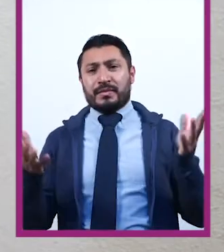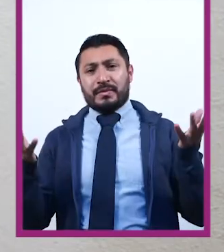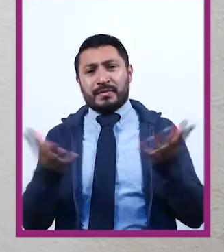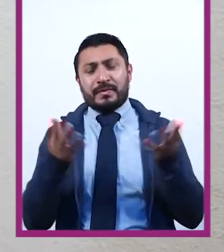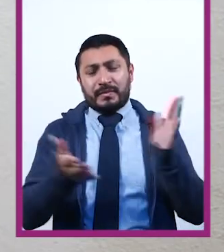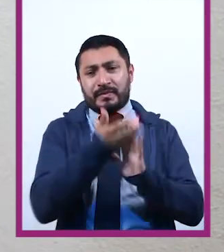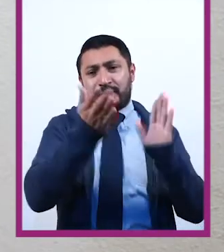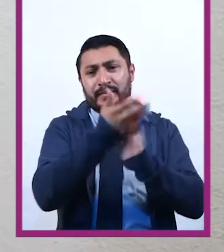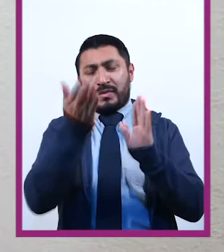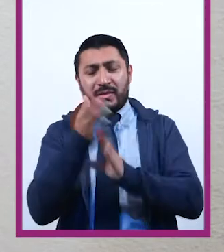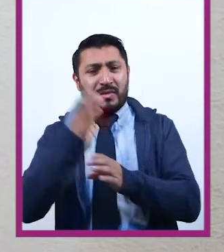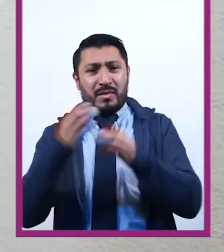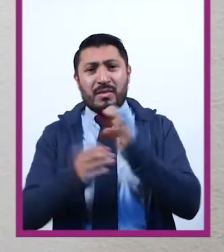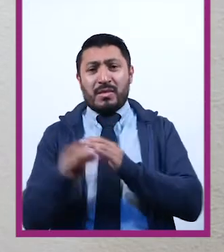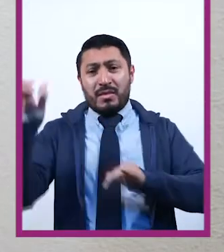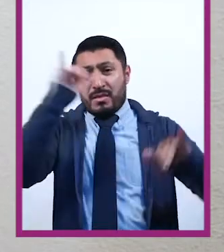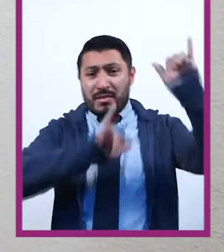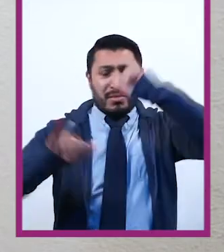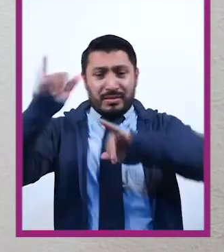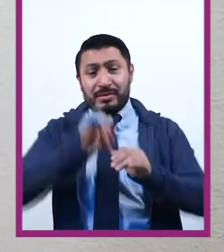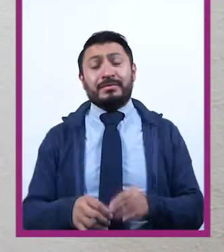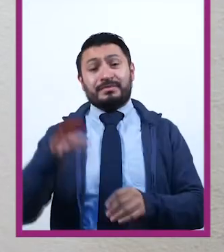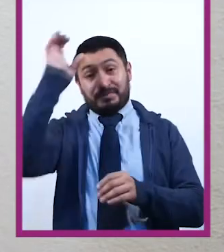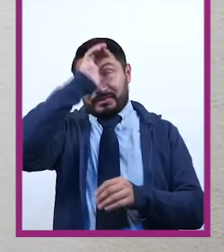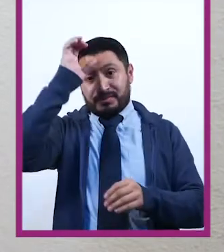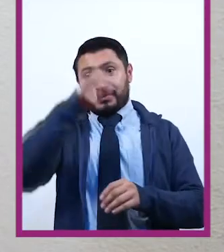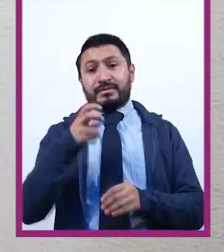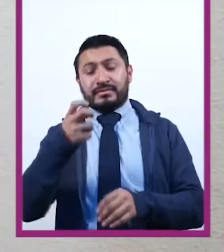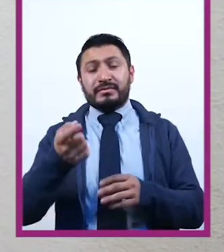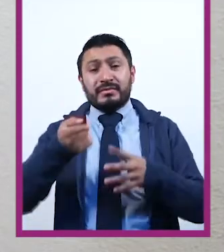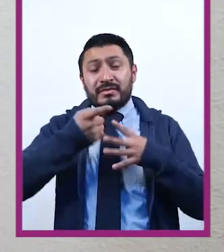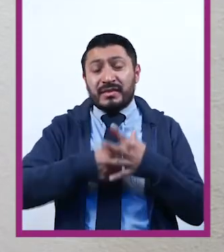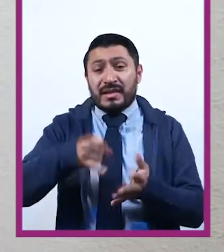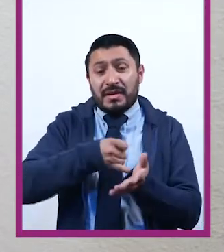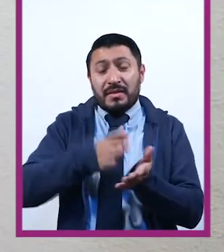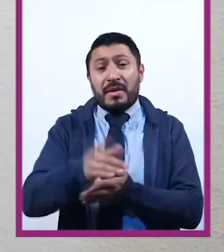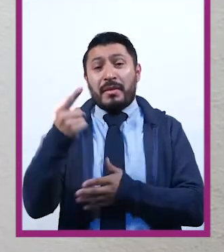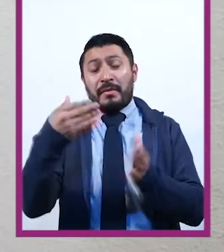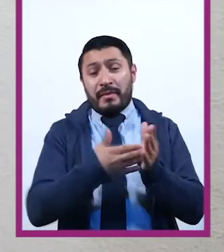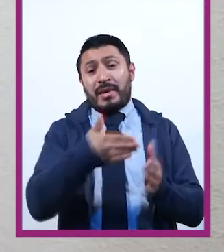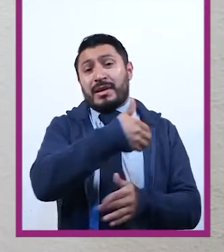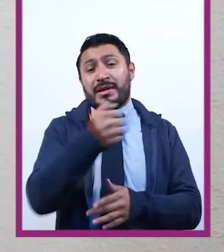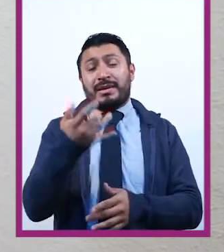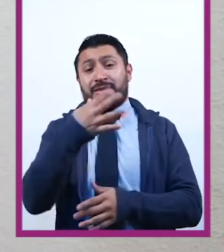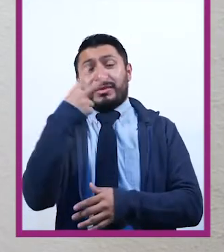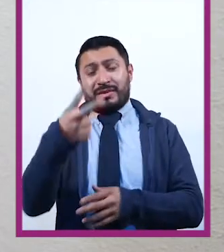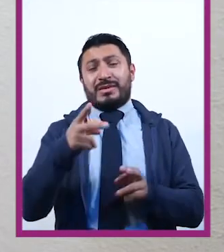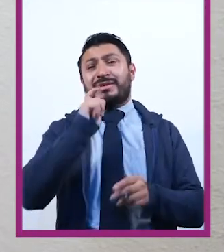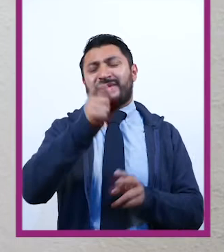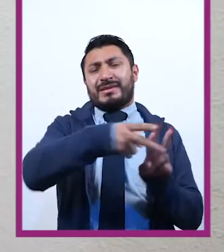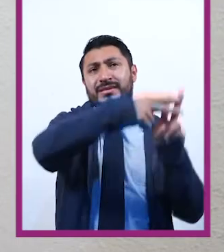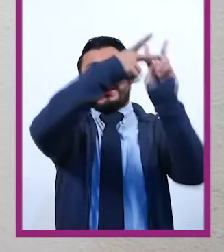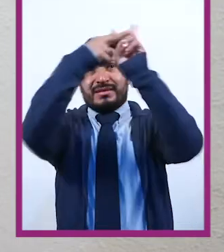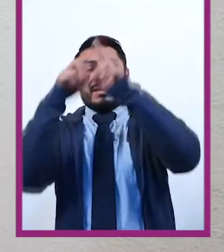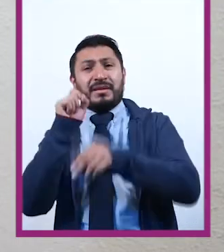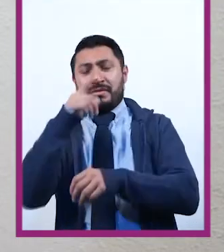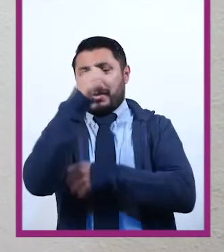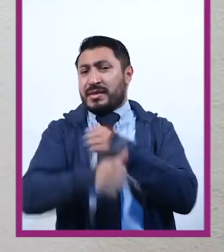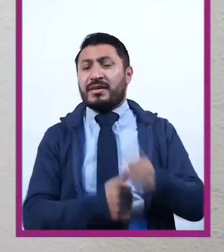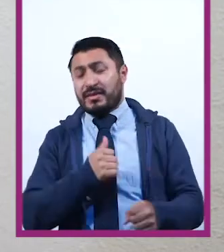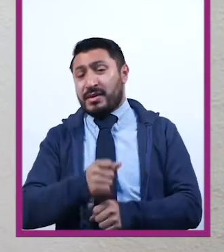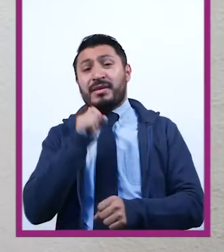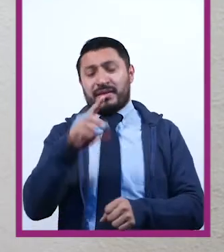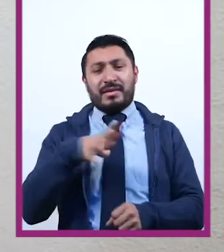la construcción de aparatos científicos. El impreso data de 1652 y se refiere al cometa aparecido en ese